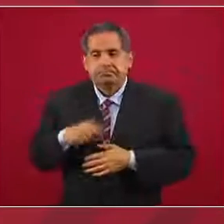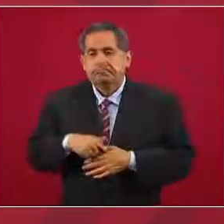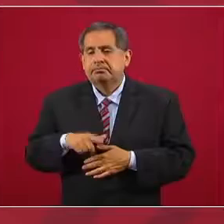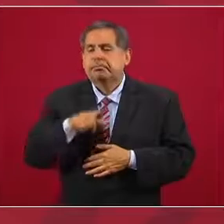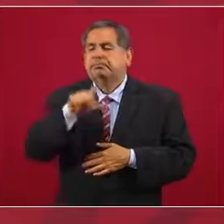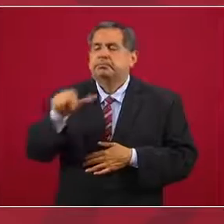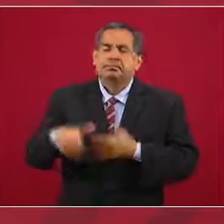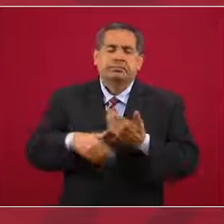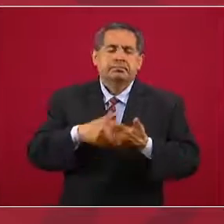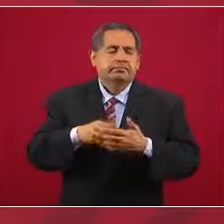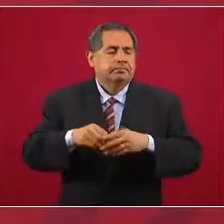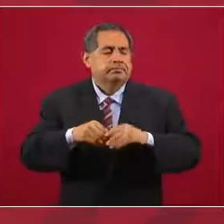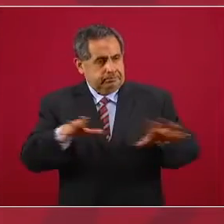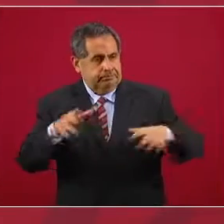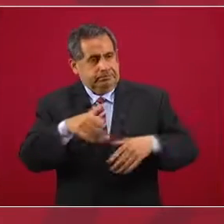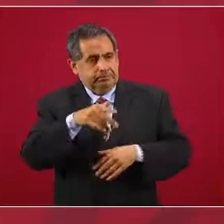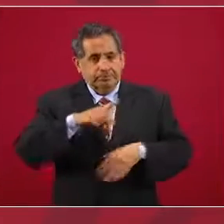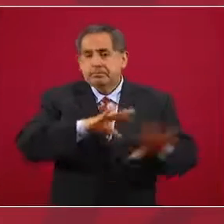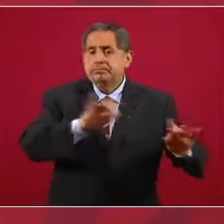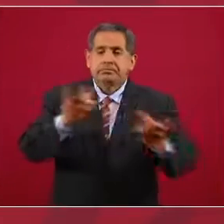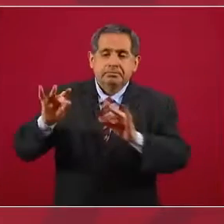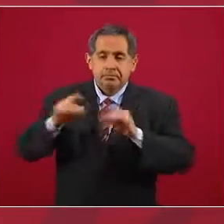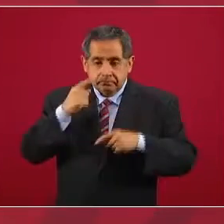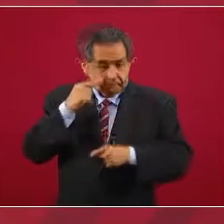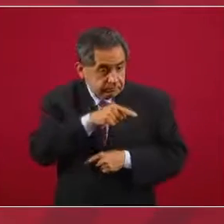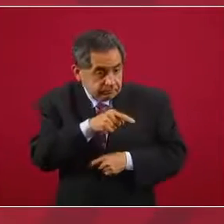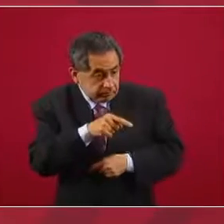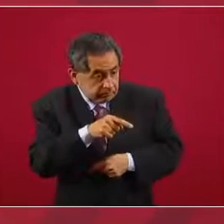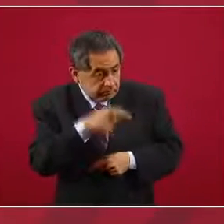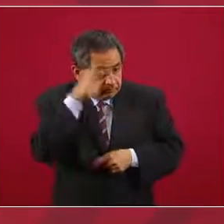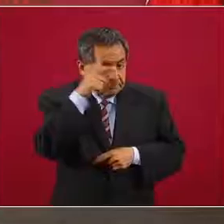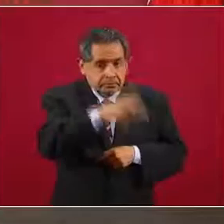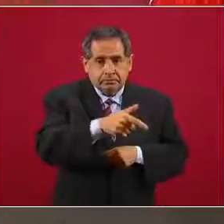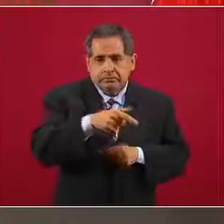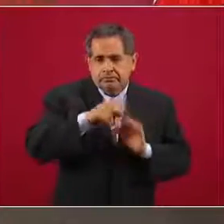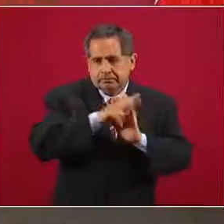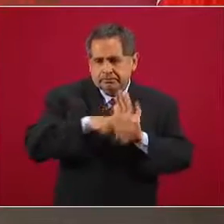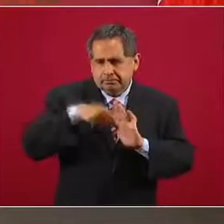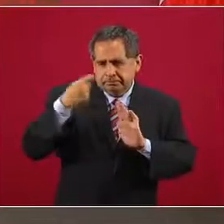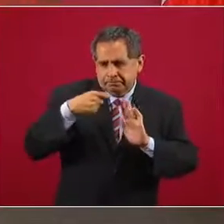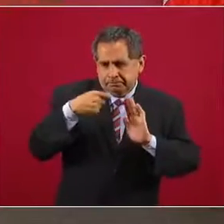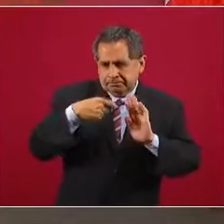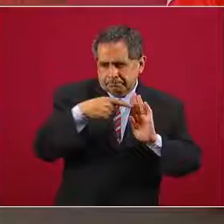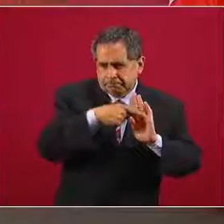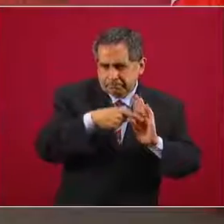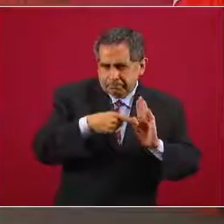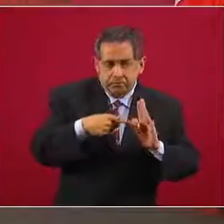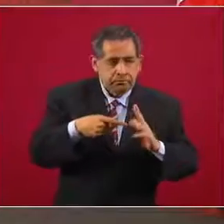sale el famoso video.